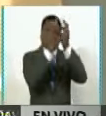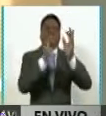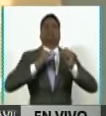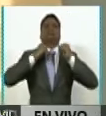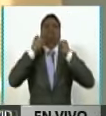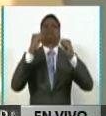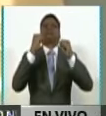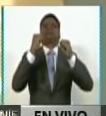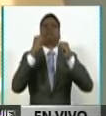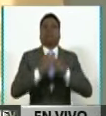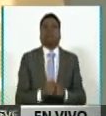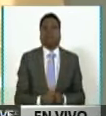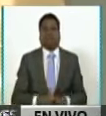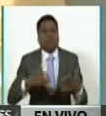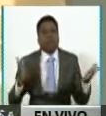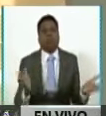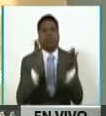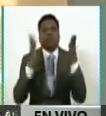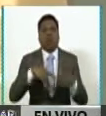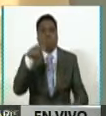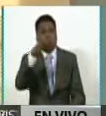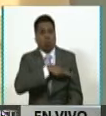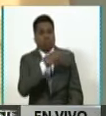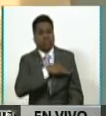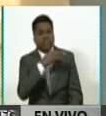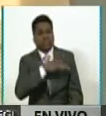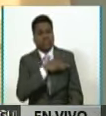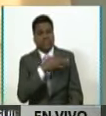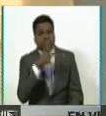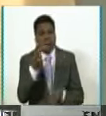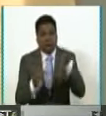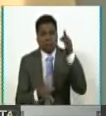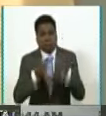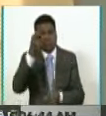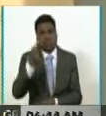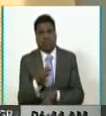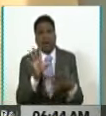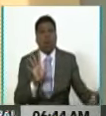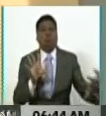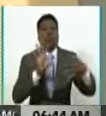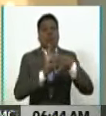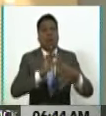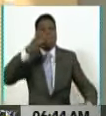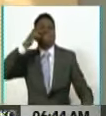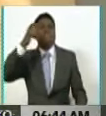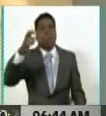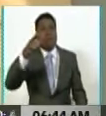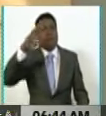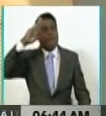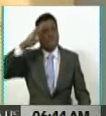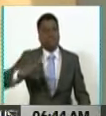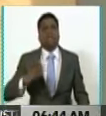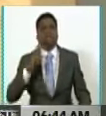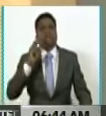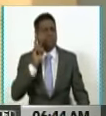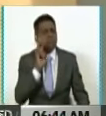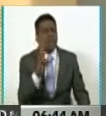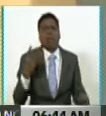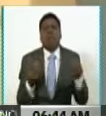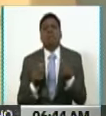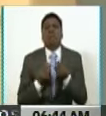propulsores de la justicia social y de la unión cívico-militar. Sigamos